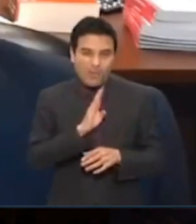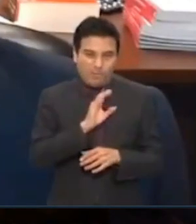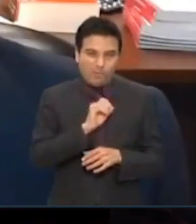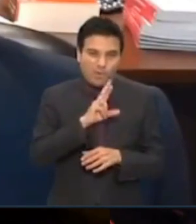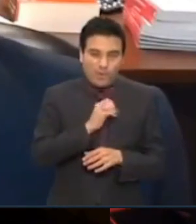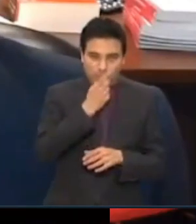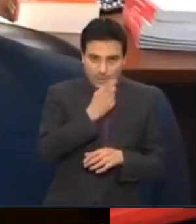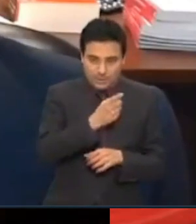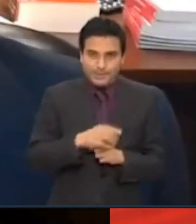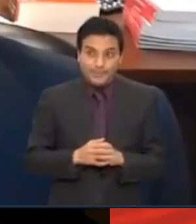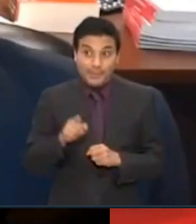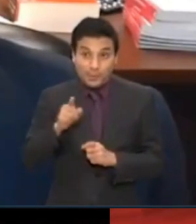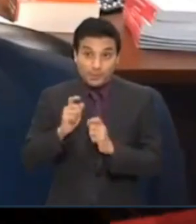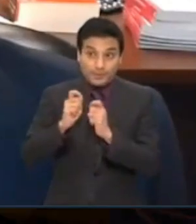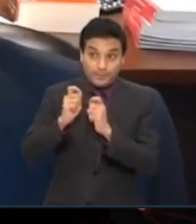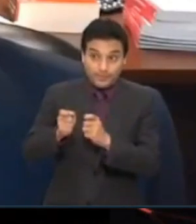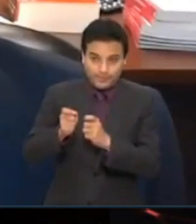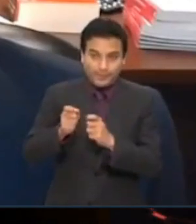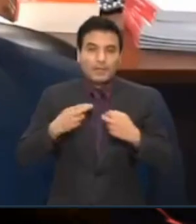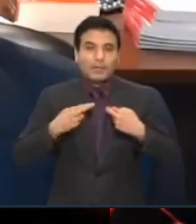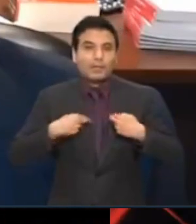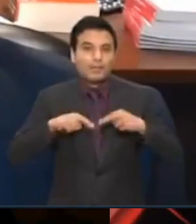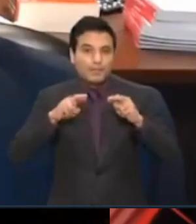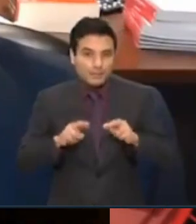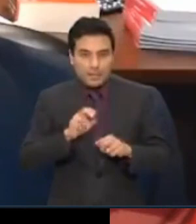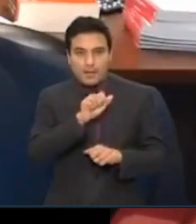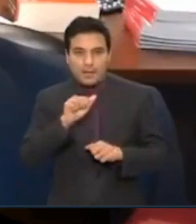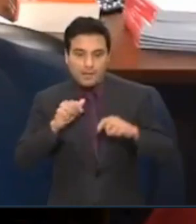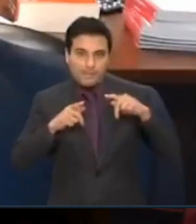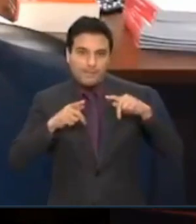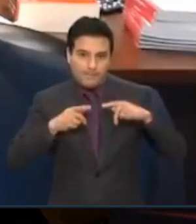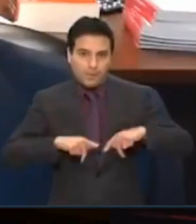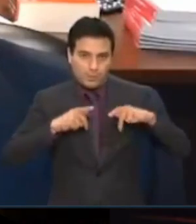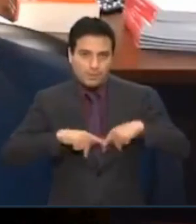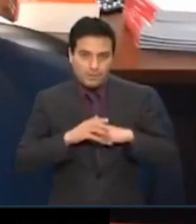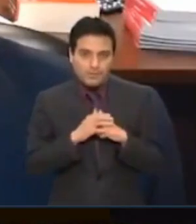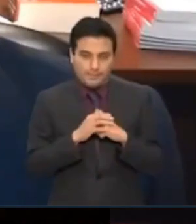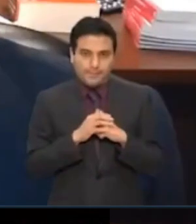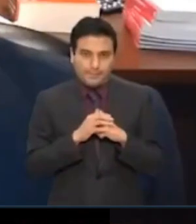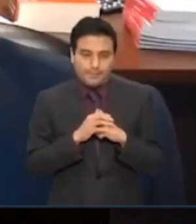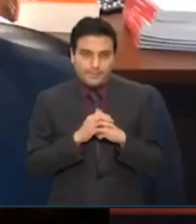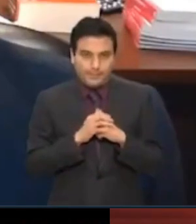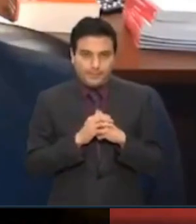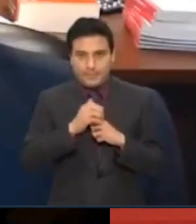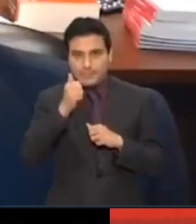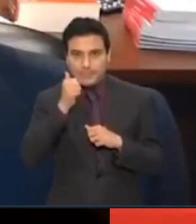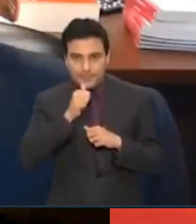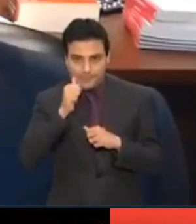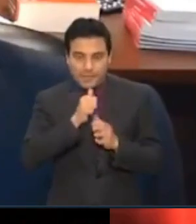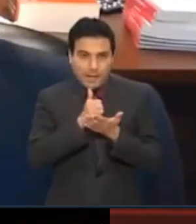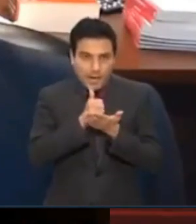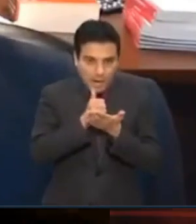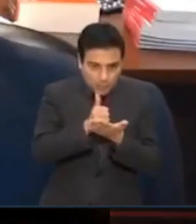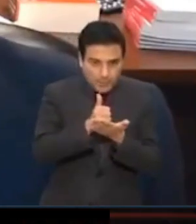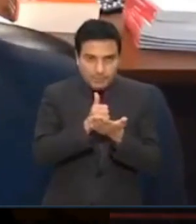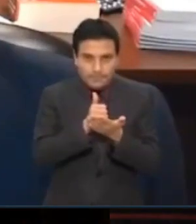la tarea de, cito, representar a las y los ciudadanos, ante todo en el sentido elemental de sustituirlos